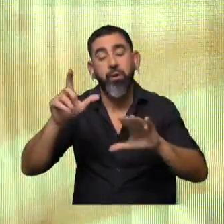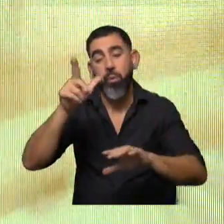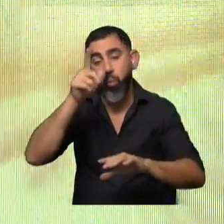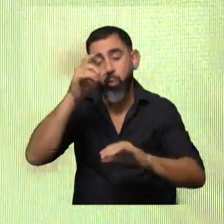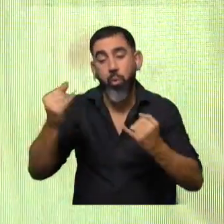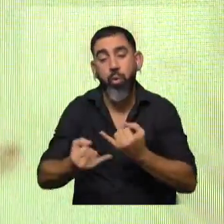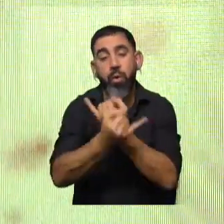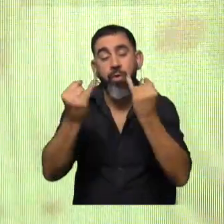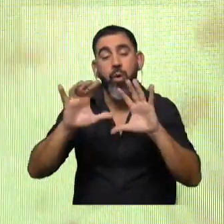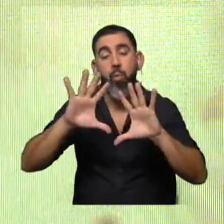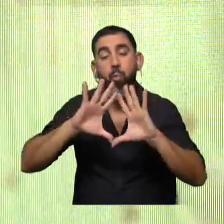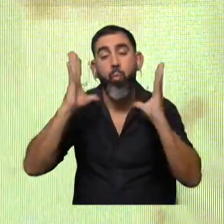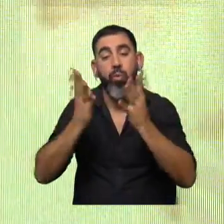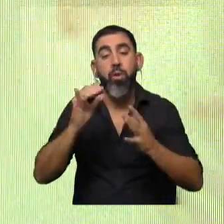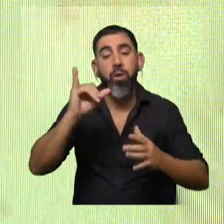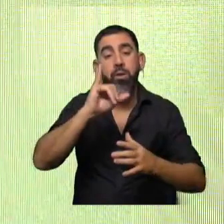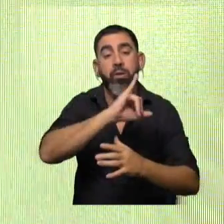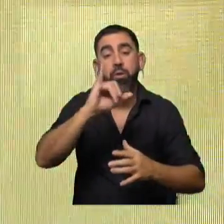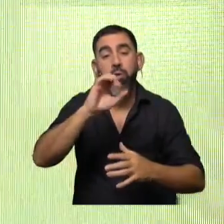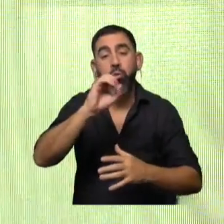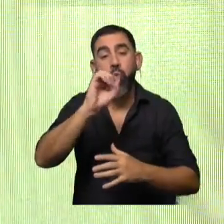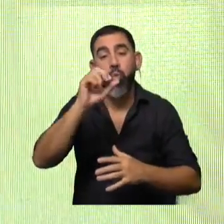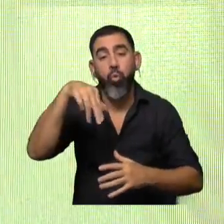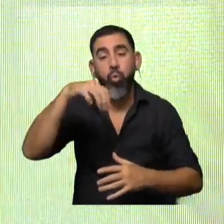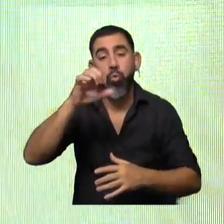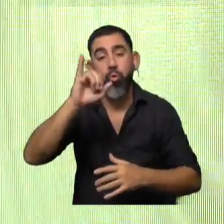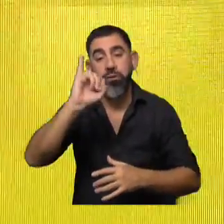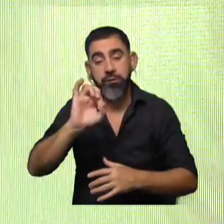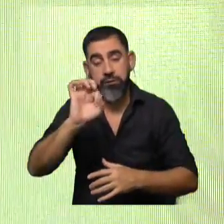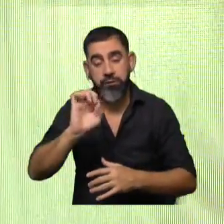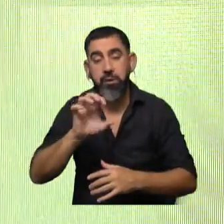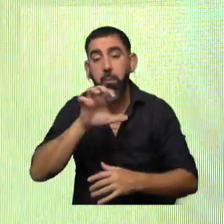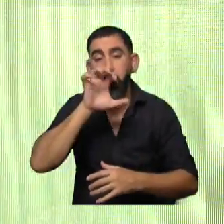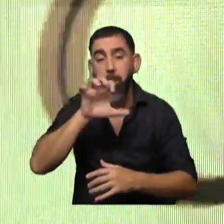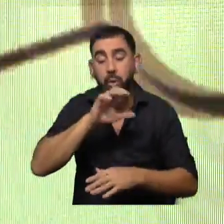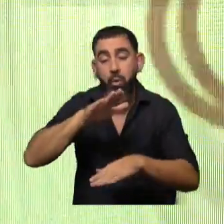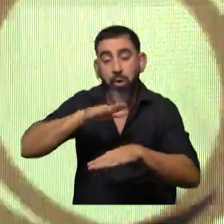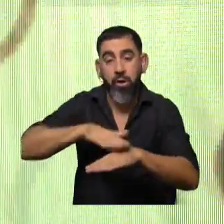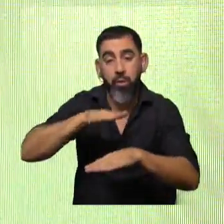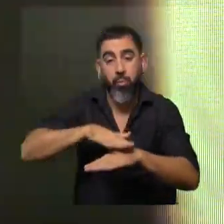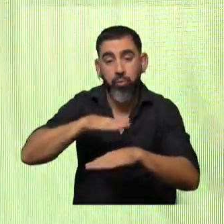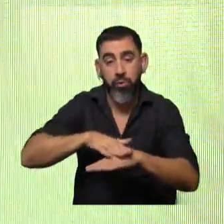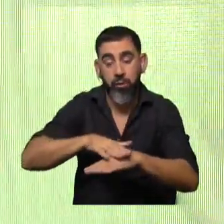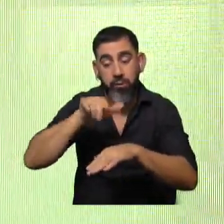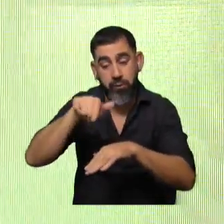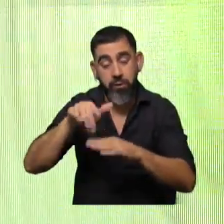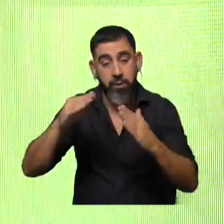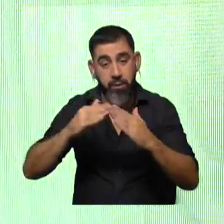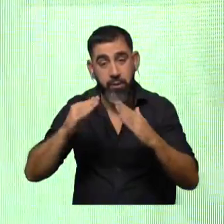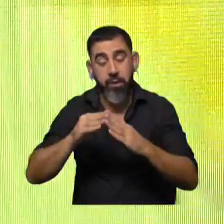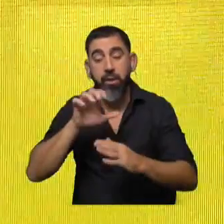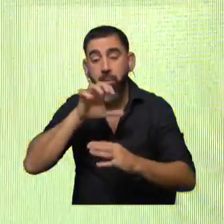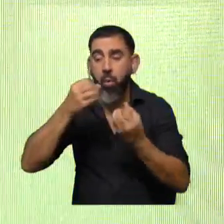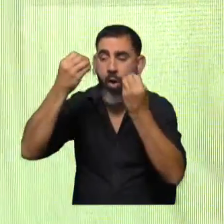de la Zoonosis, y en definitiva la tenencia responsable de perros que tiene uno de sus correlatos en esto, perros que